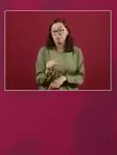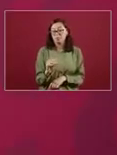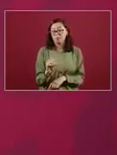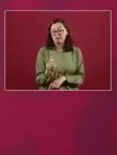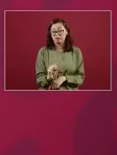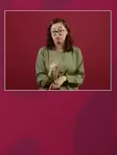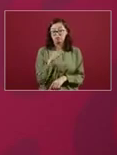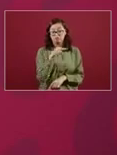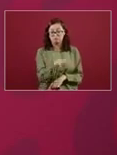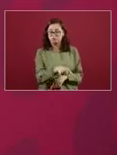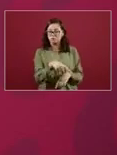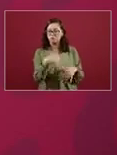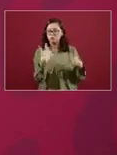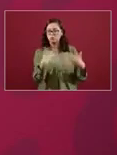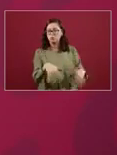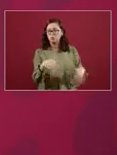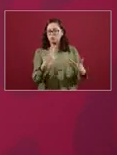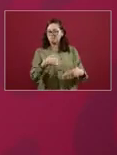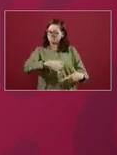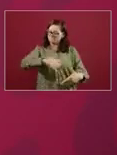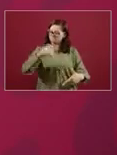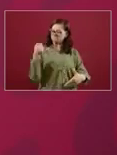del arqueólogo es muy bueno,